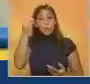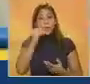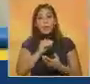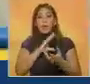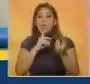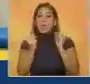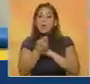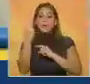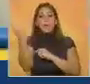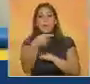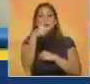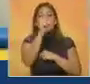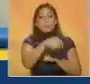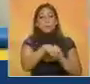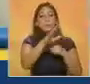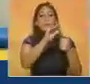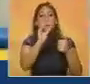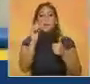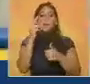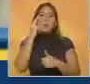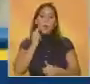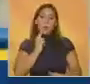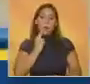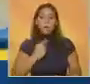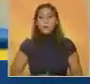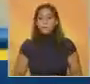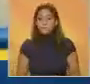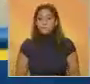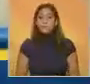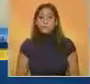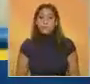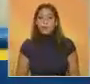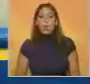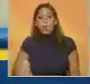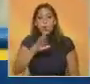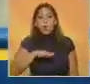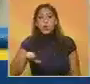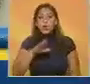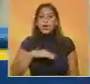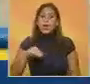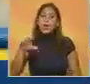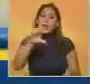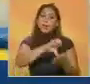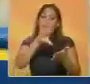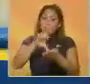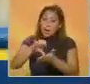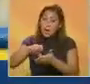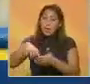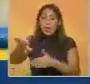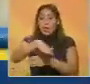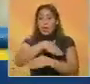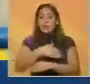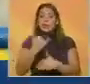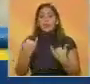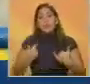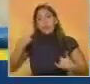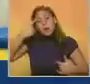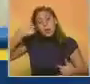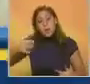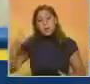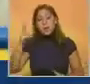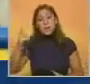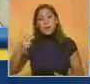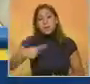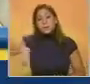ser de bolívares ciudades estarán en las carreteras Yo creo que el país ya se cansó de que